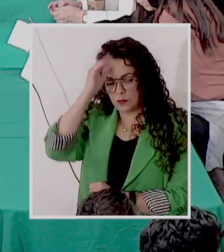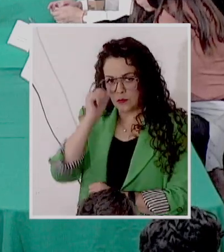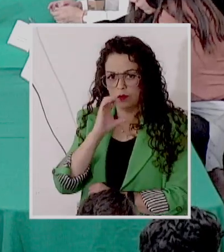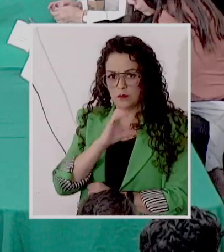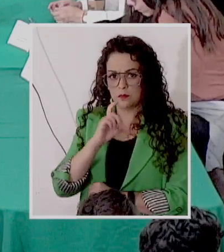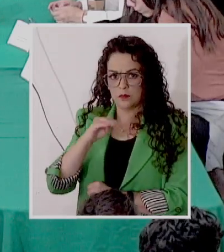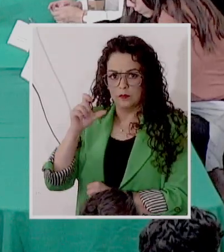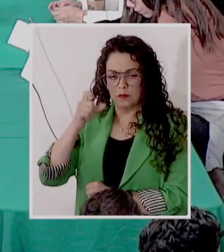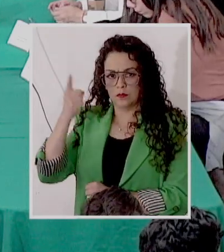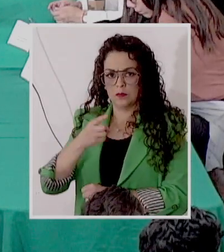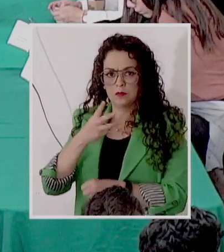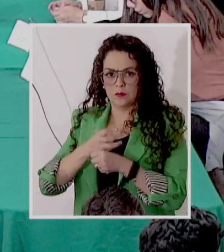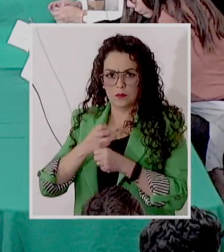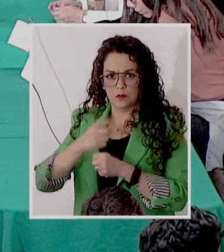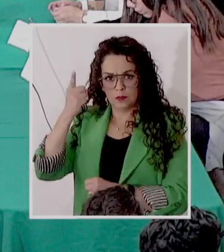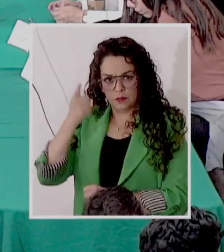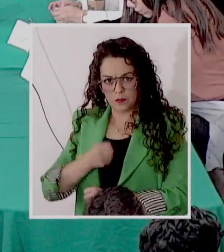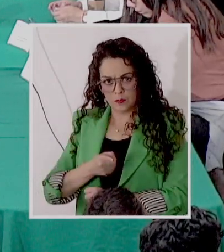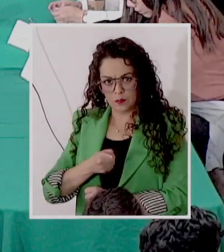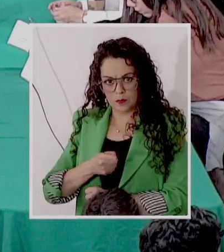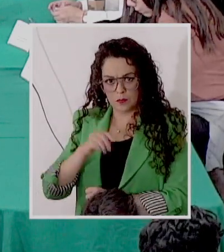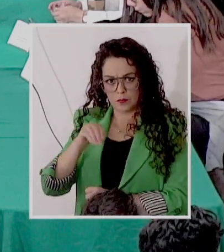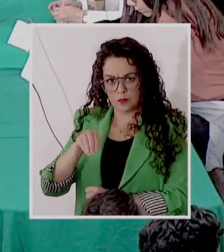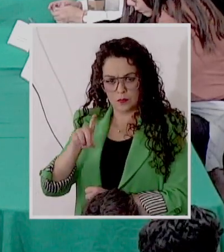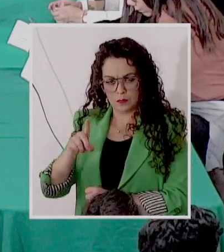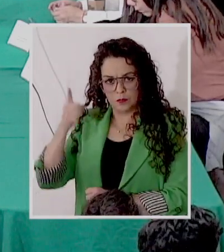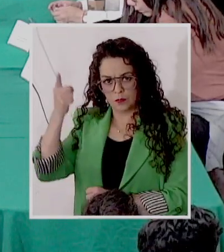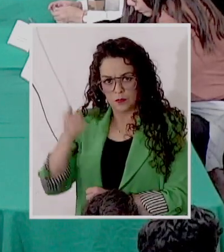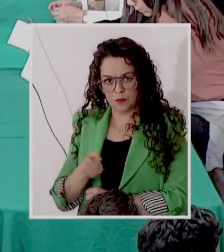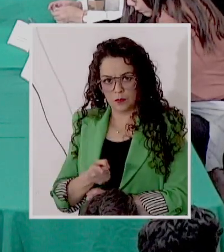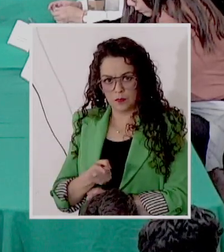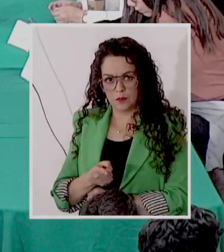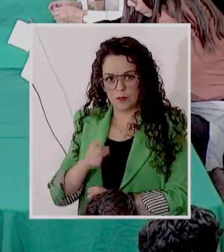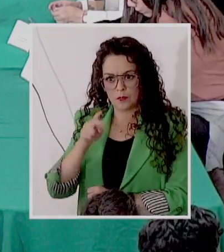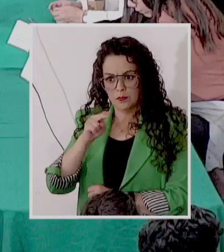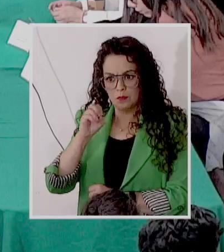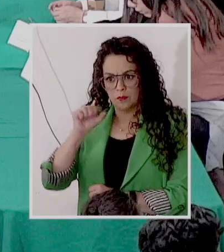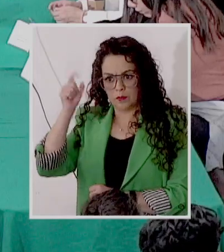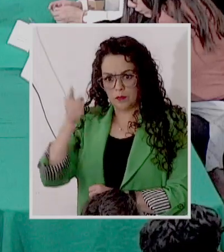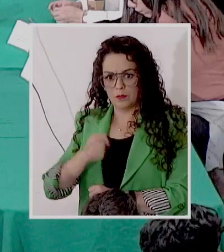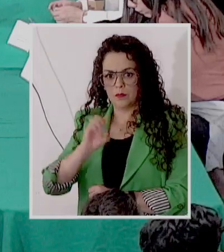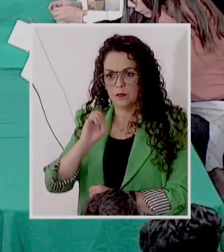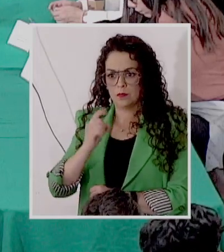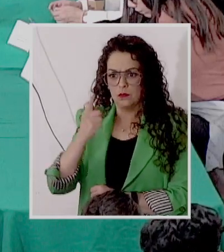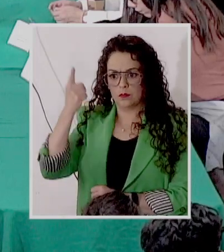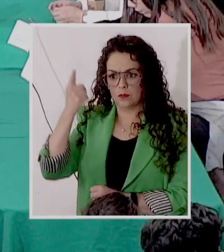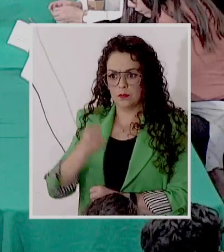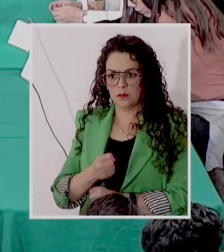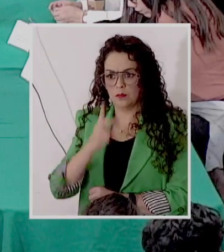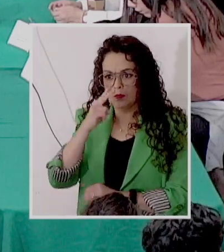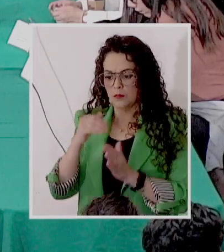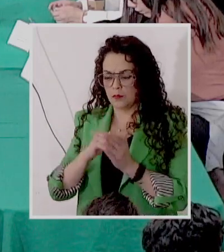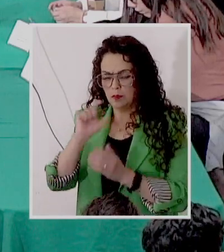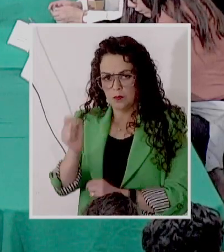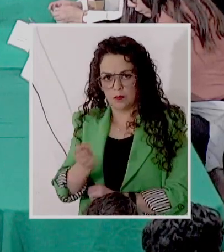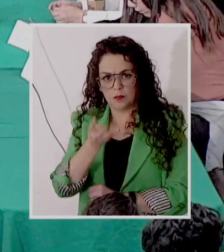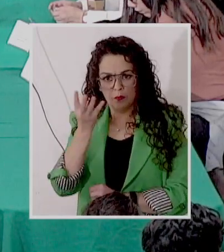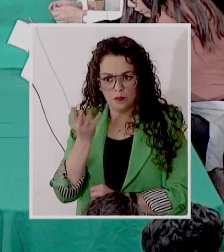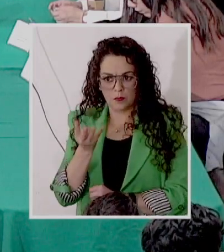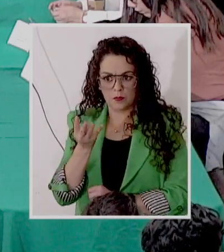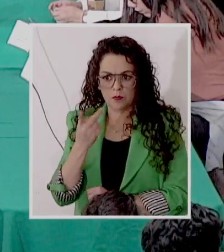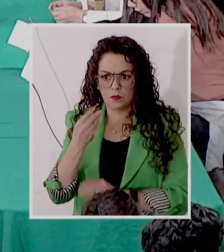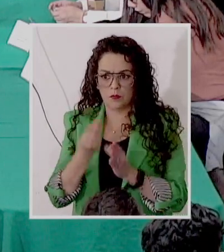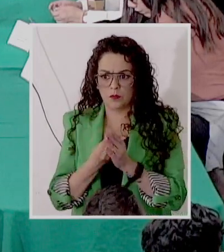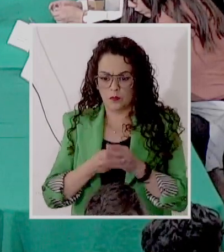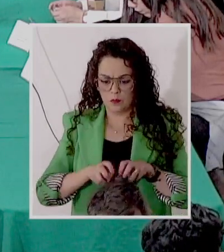CCMX, tercera legislatura, MD, 1A, 01, 2024, de la